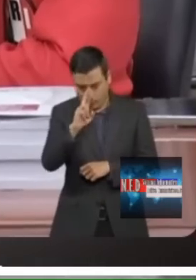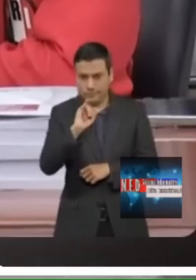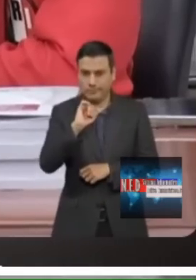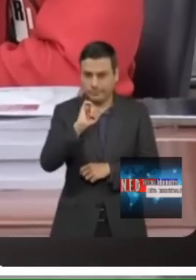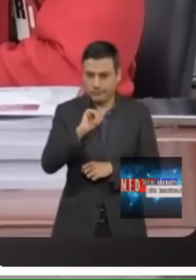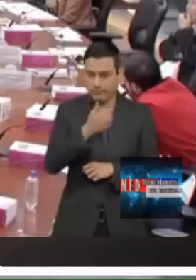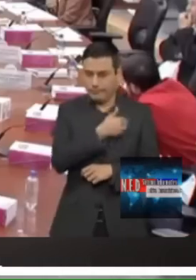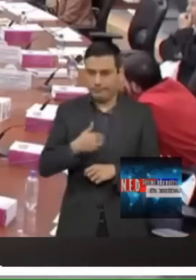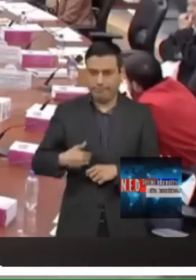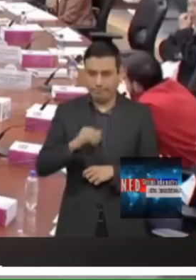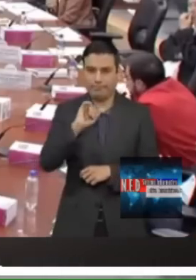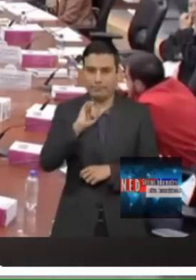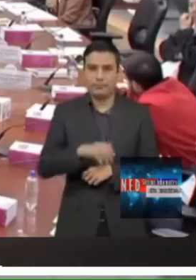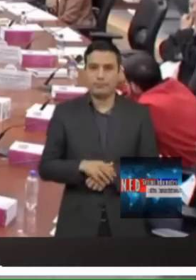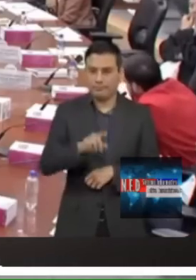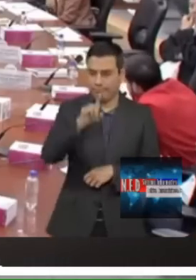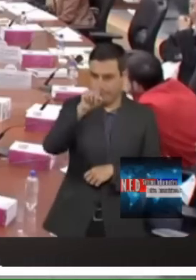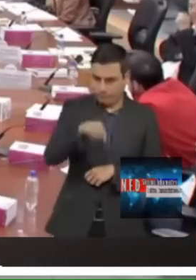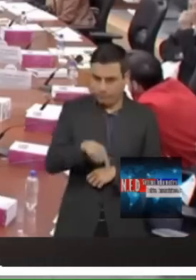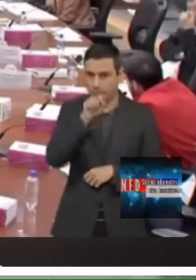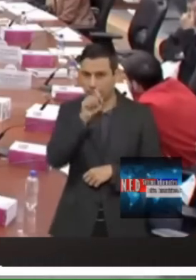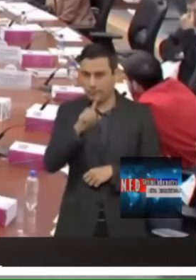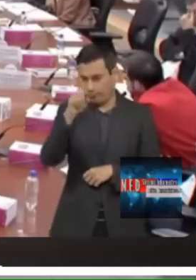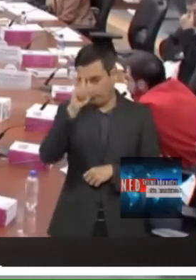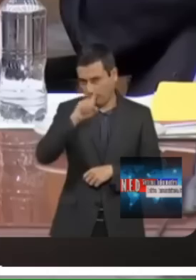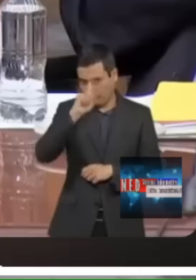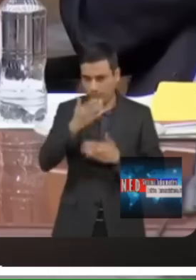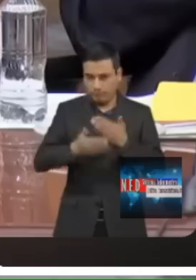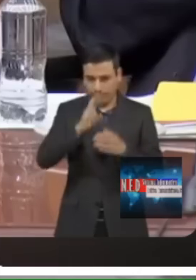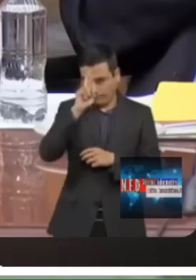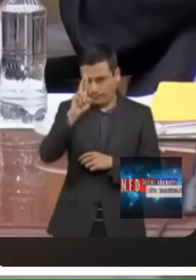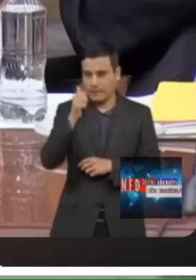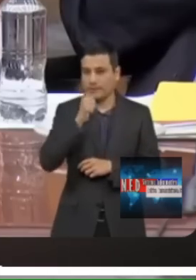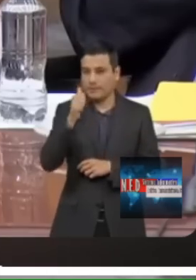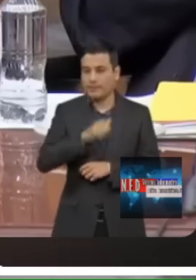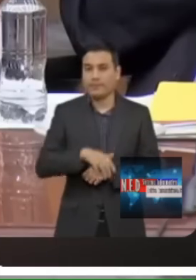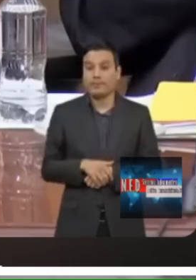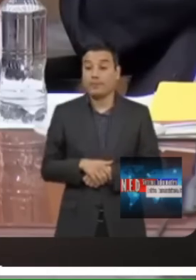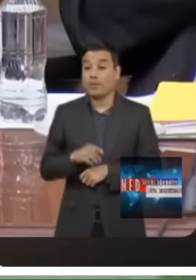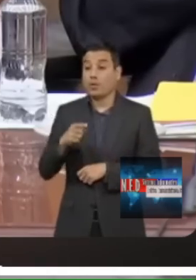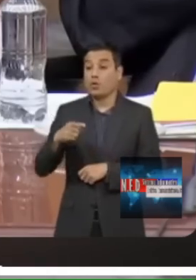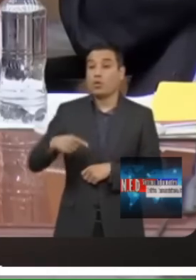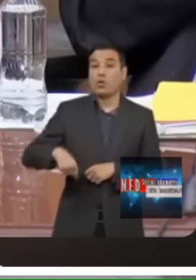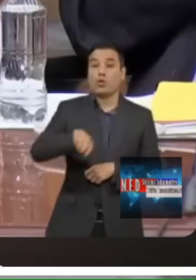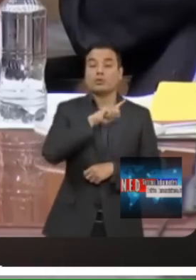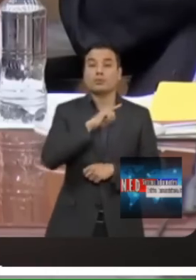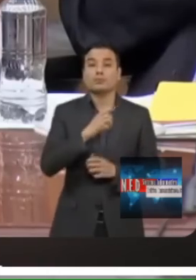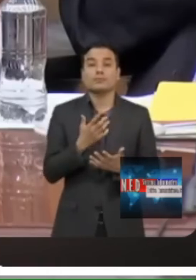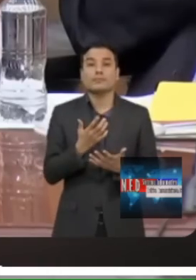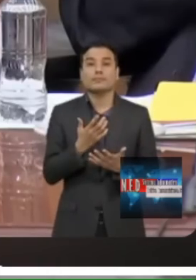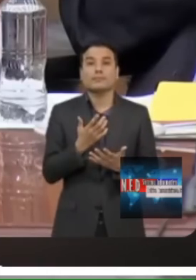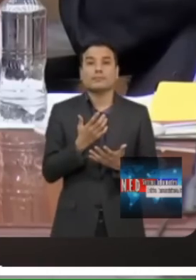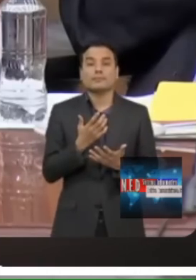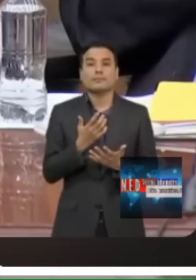Como escuchamos aquí al diputado del PRI, donde Noroña ya no le pudo responder, las cosas no son como dicen. Estos